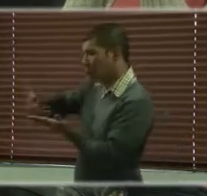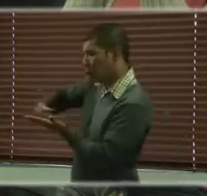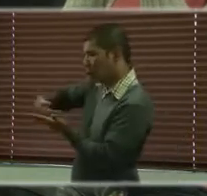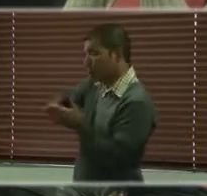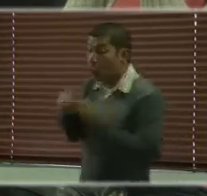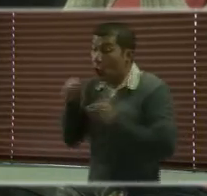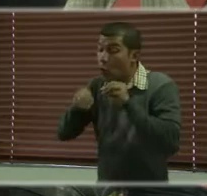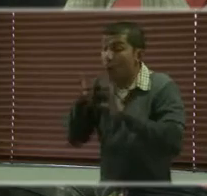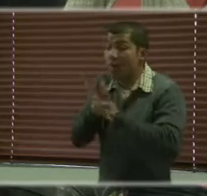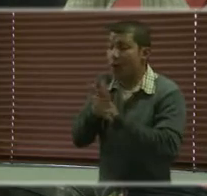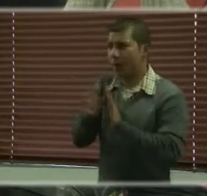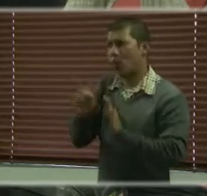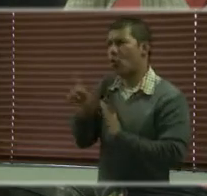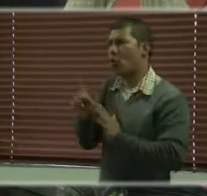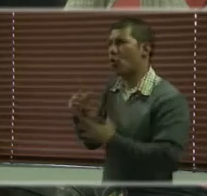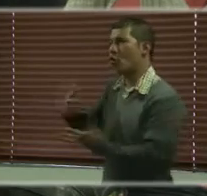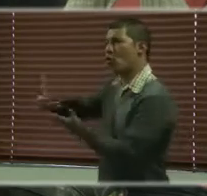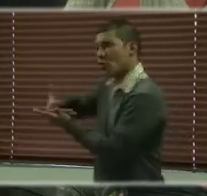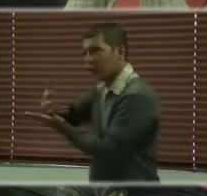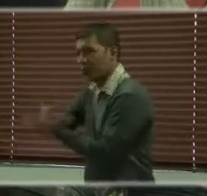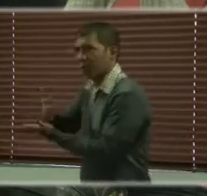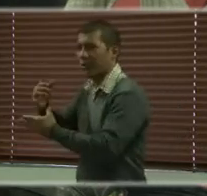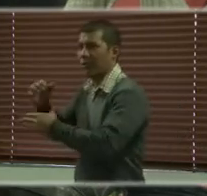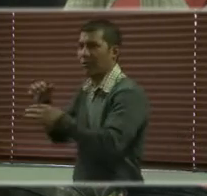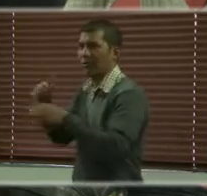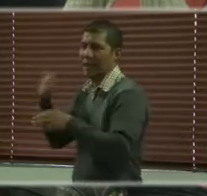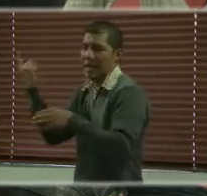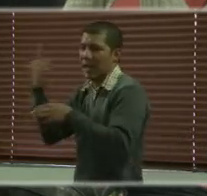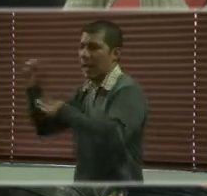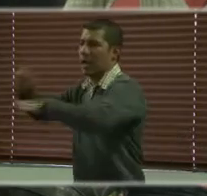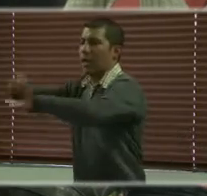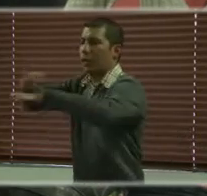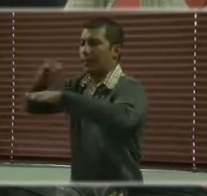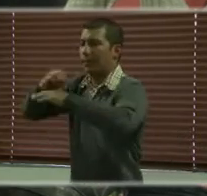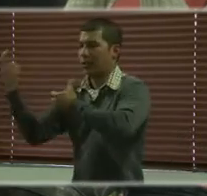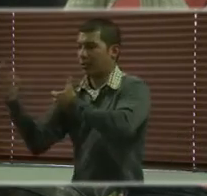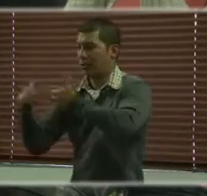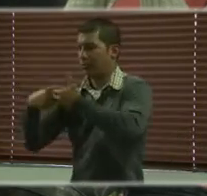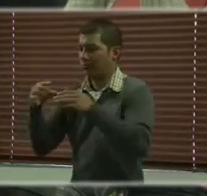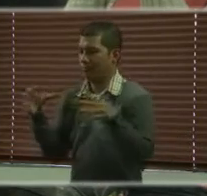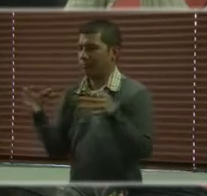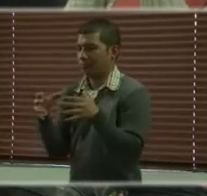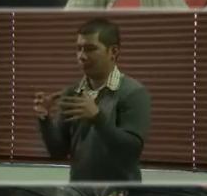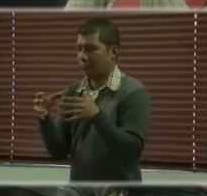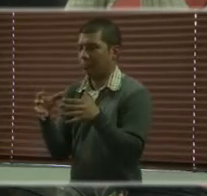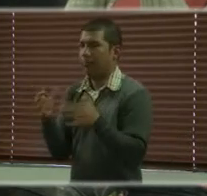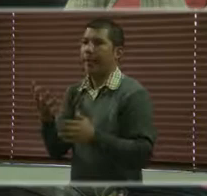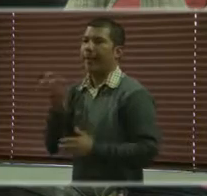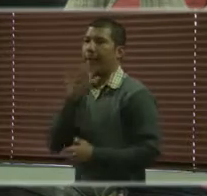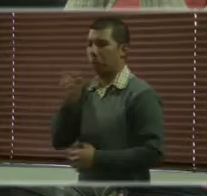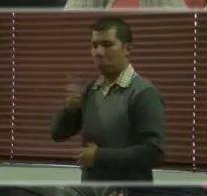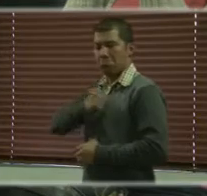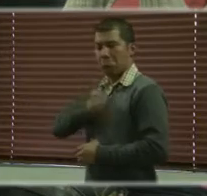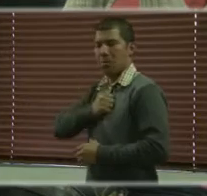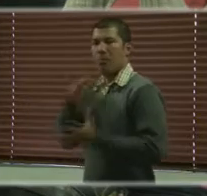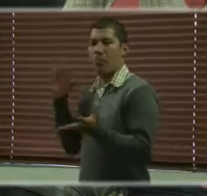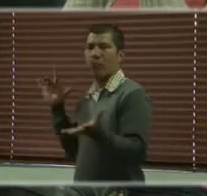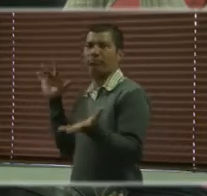para las organizaciones o para la coalición o quienes quieren ir a hacer incidencia ante el comité